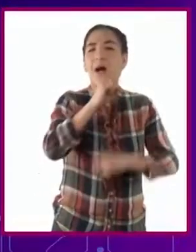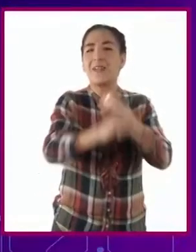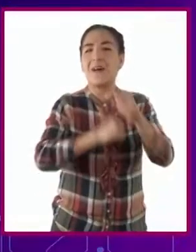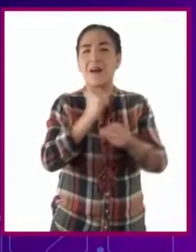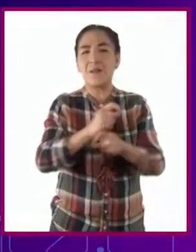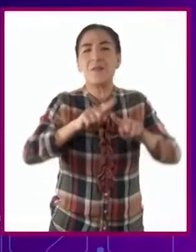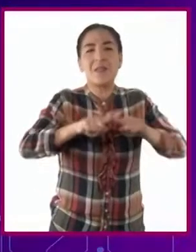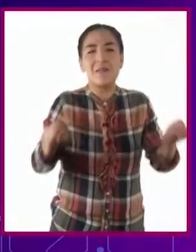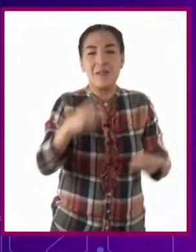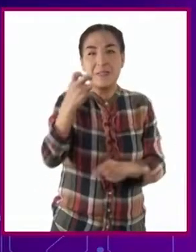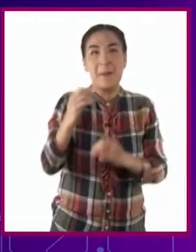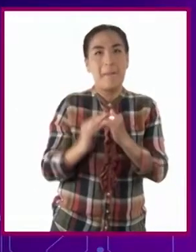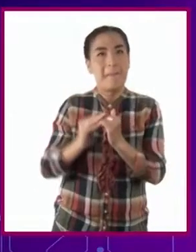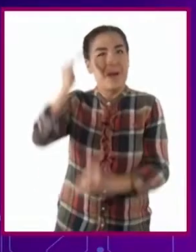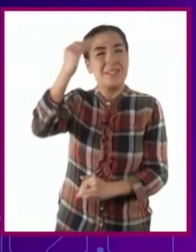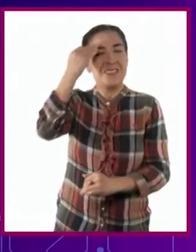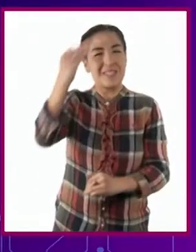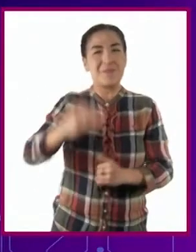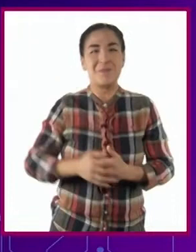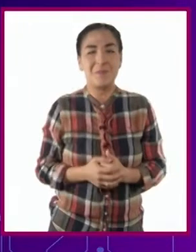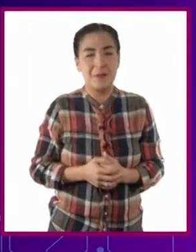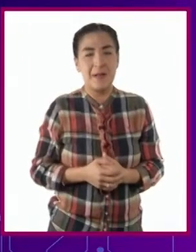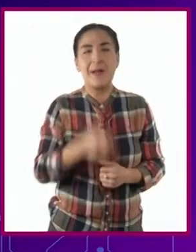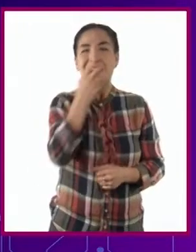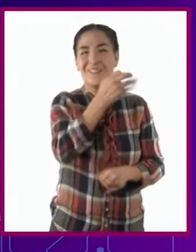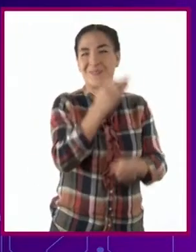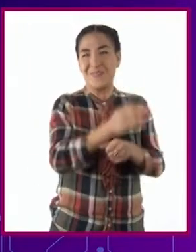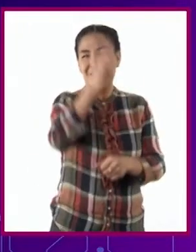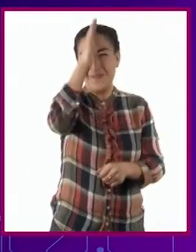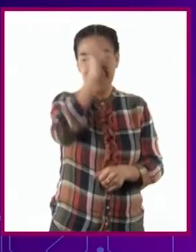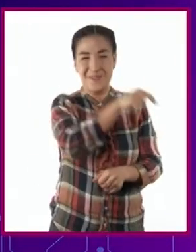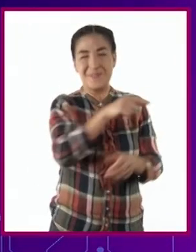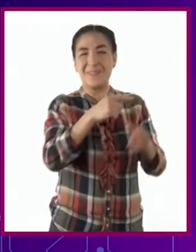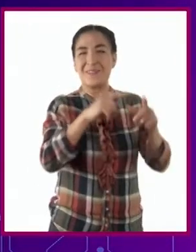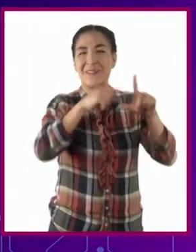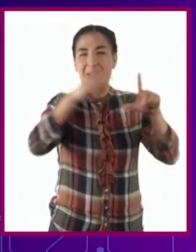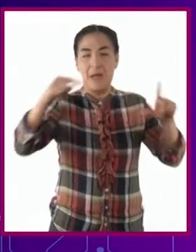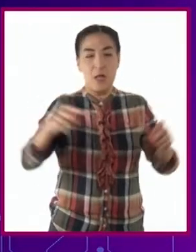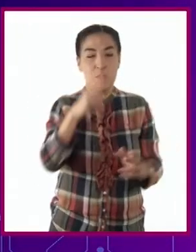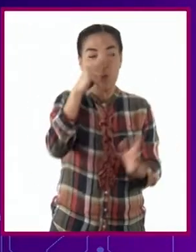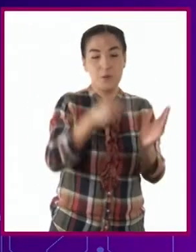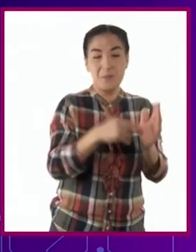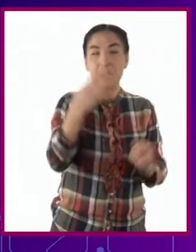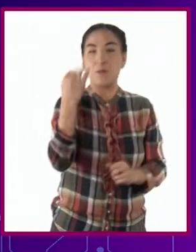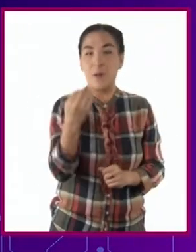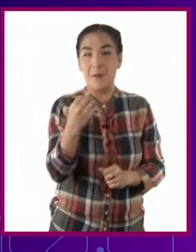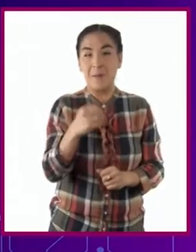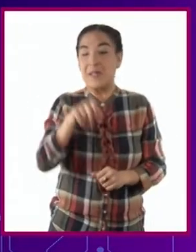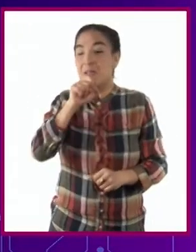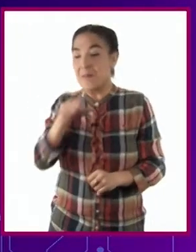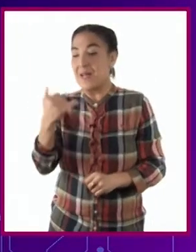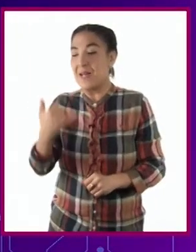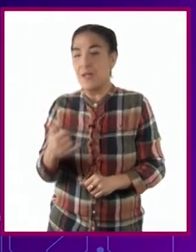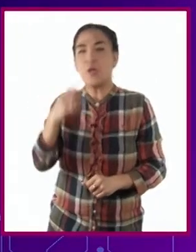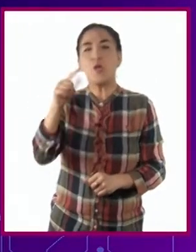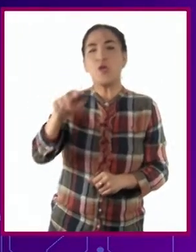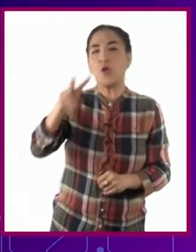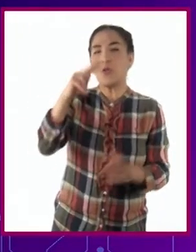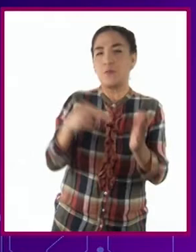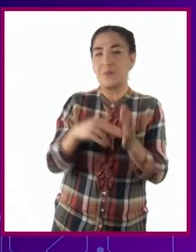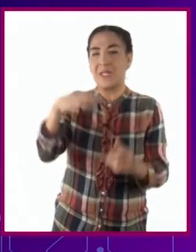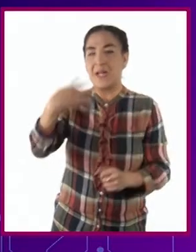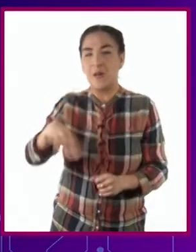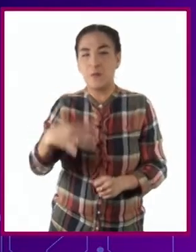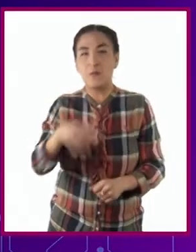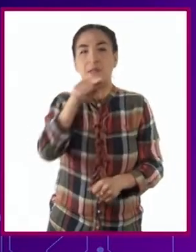sus tiempos fue mayor? De acuerdo a la gráfica, entre los años 2009 y 2014, ya que esos años corresponden a